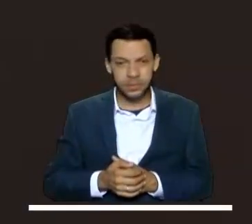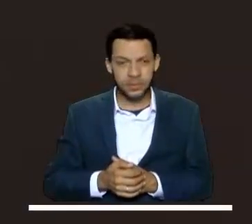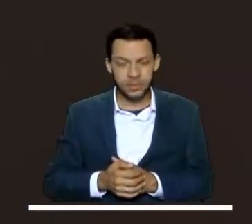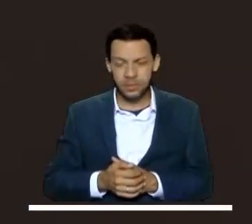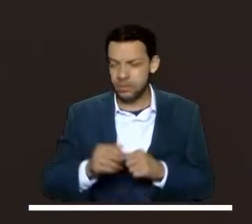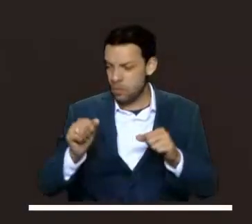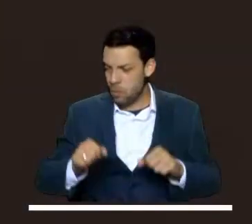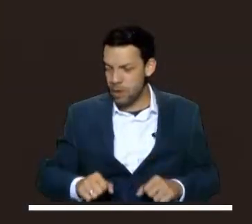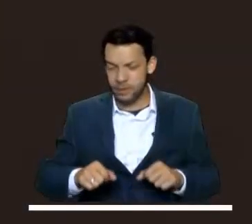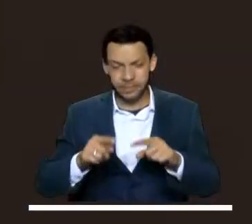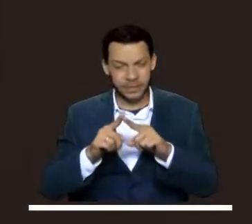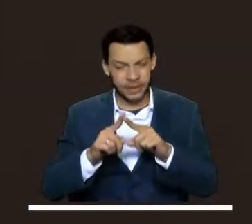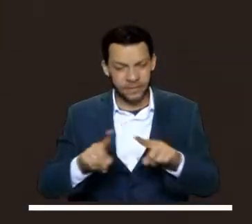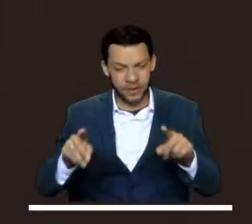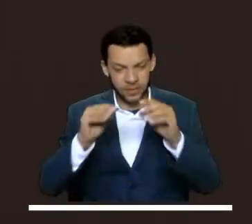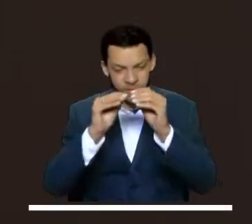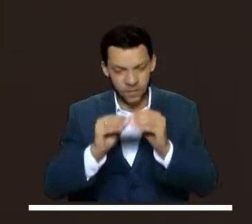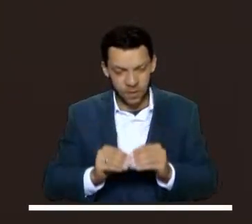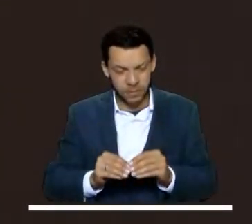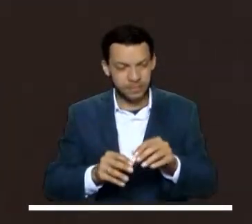los diferentes segmentos del colon.